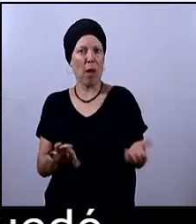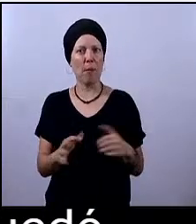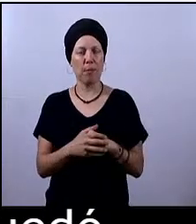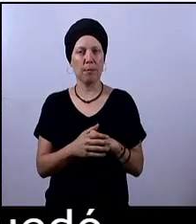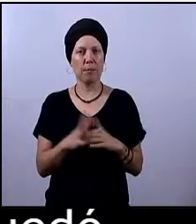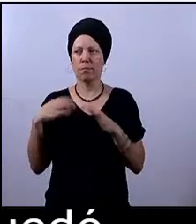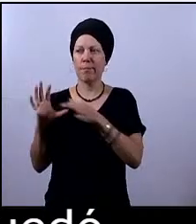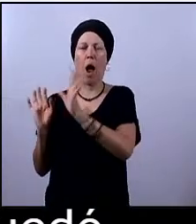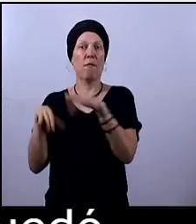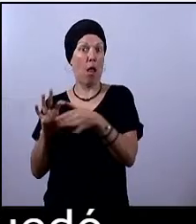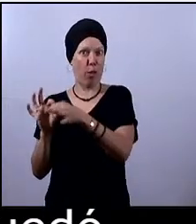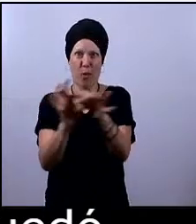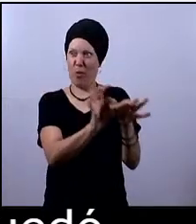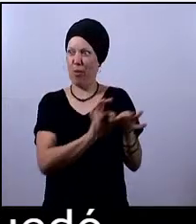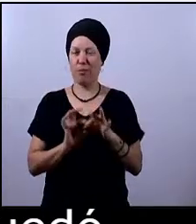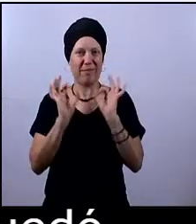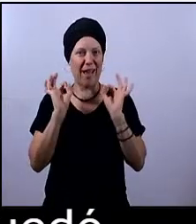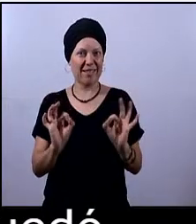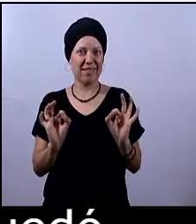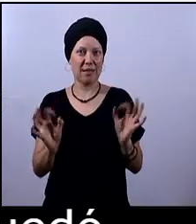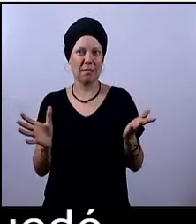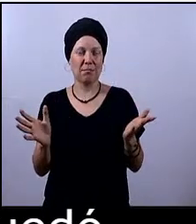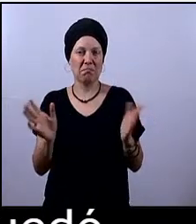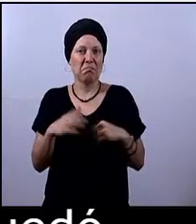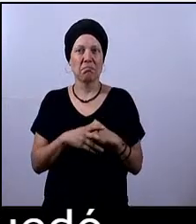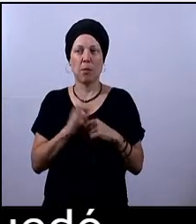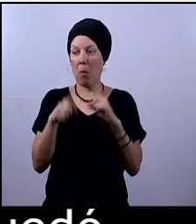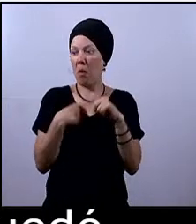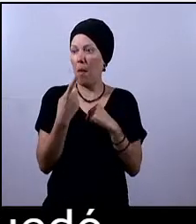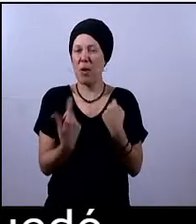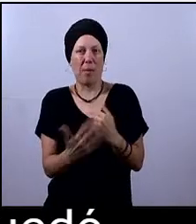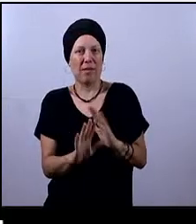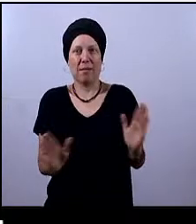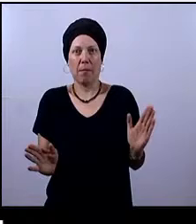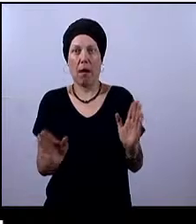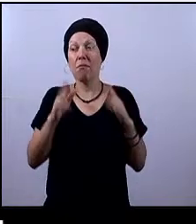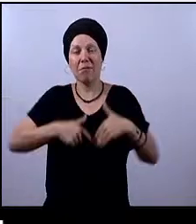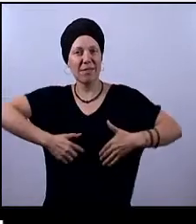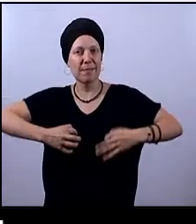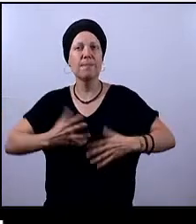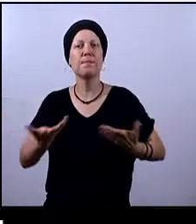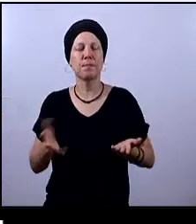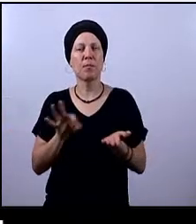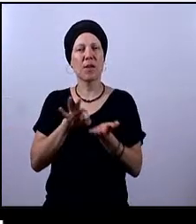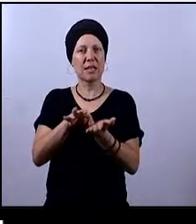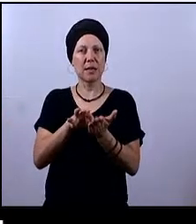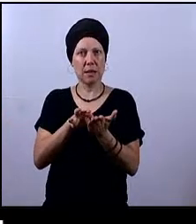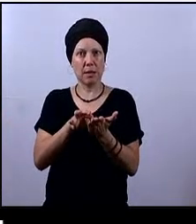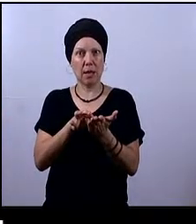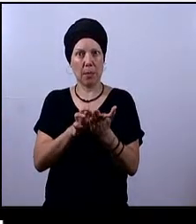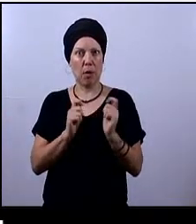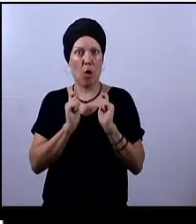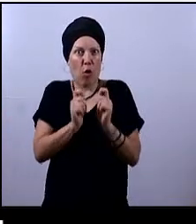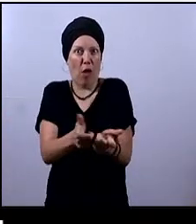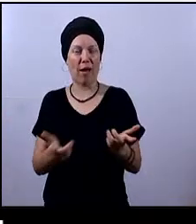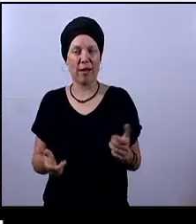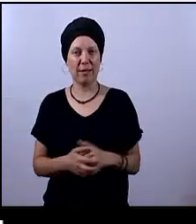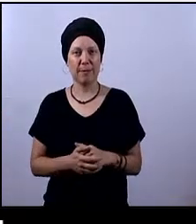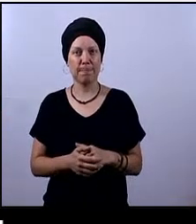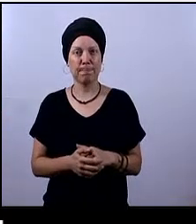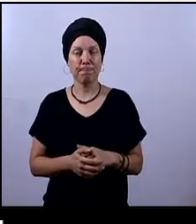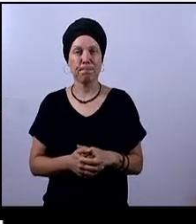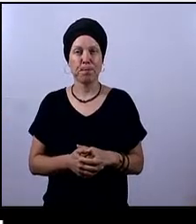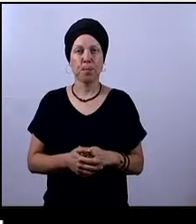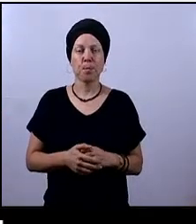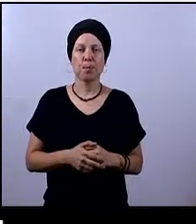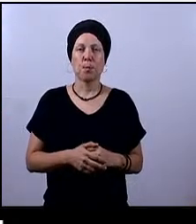por unanimidad y sin ningún tipo de impugnación posterior garantizaba la prestación de ese servicio. Y en cuanto